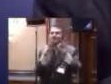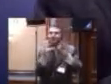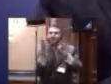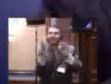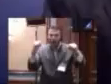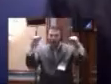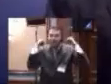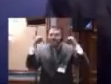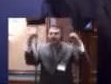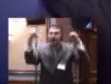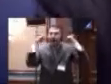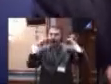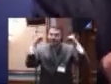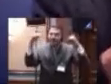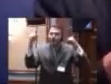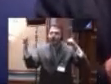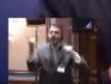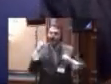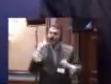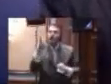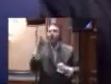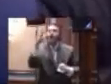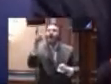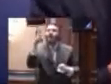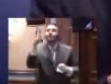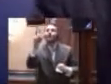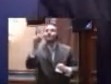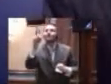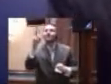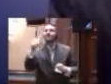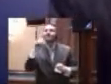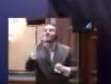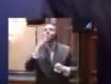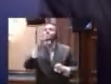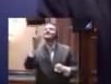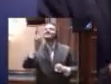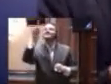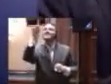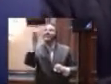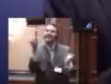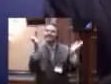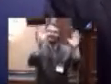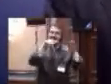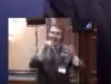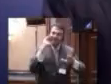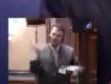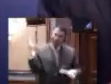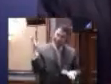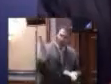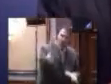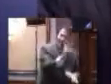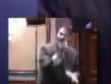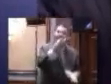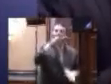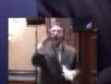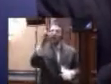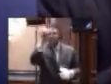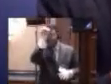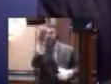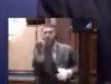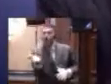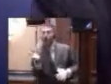una revolución que viene desde abajo, desde la sociedad,